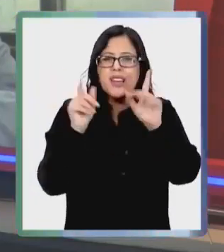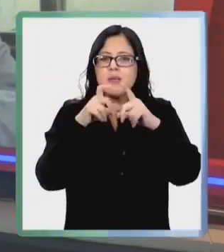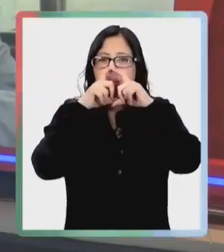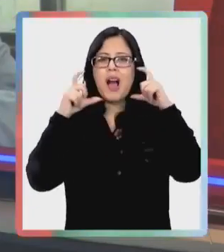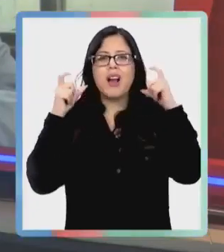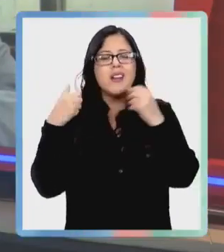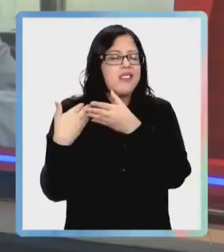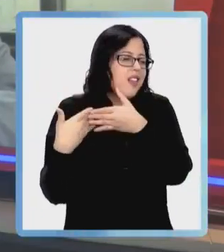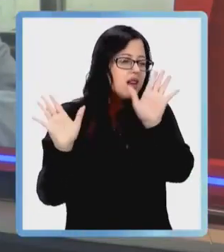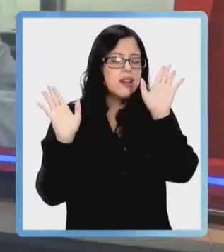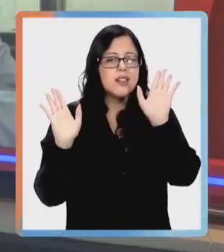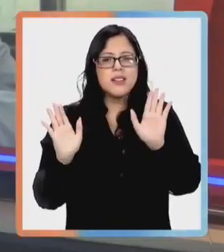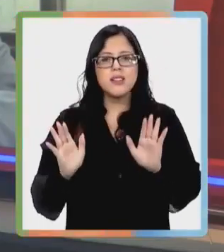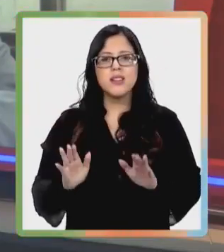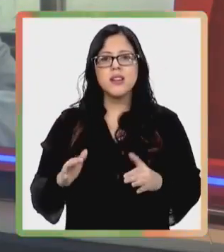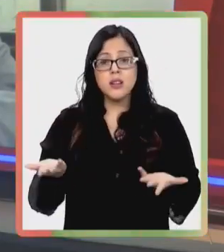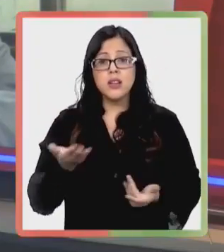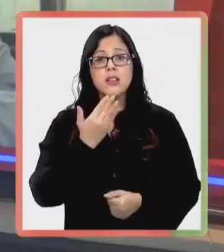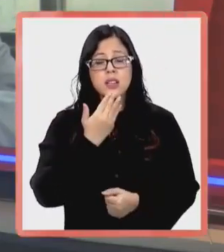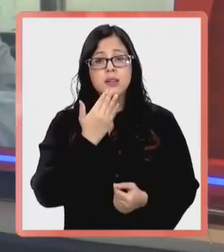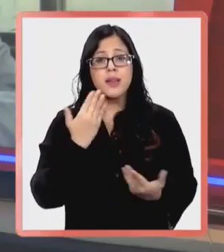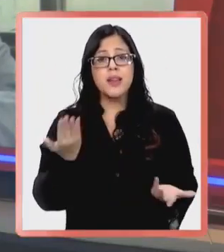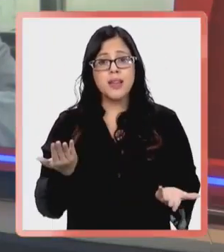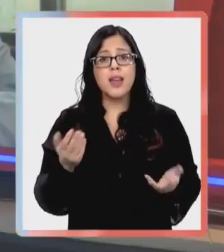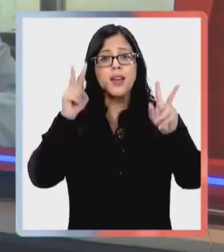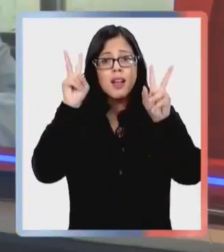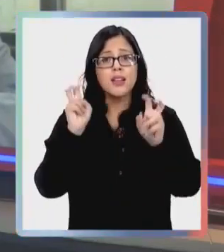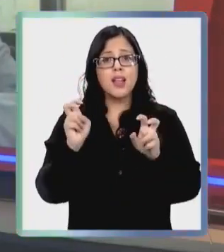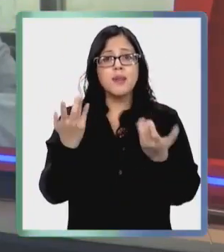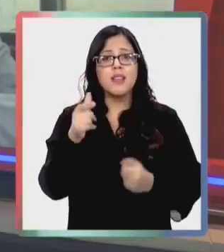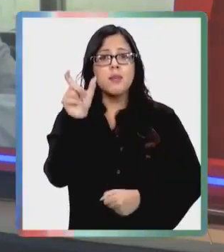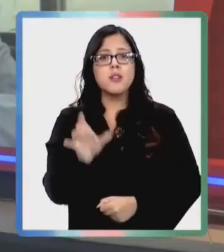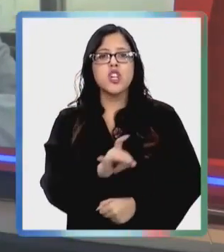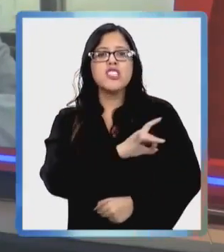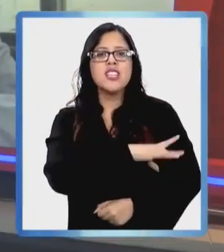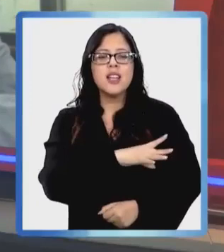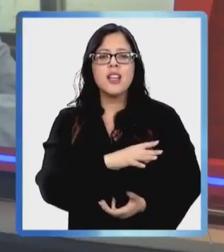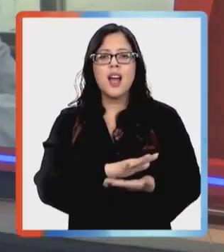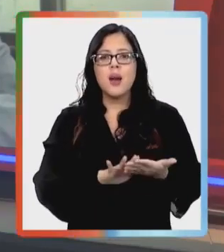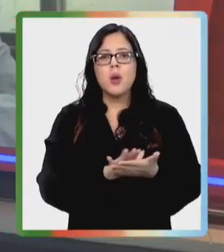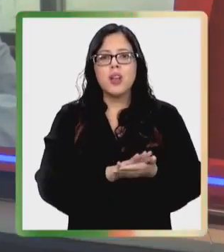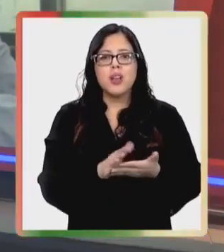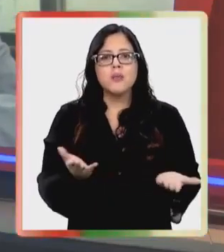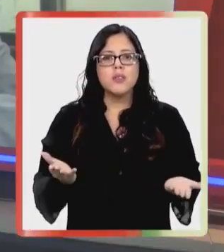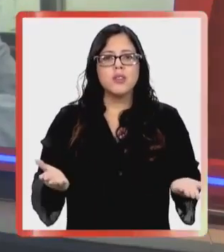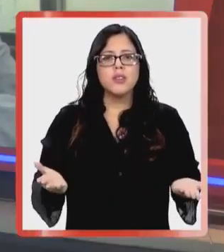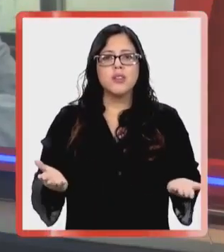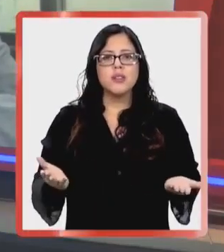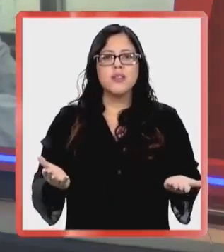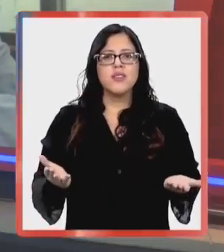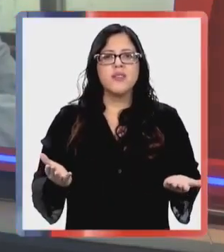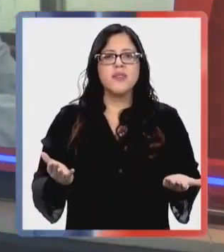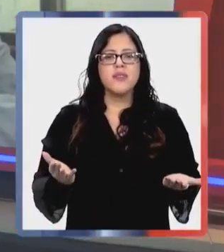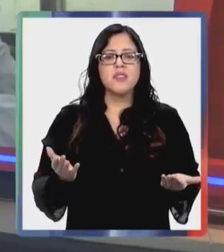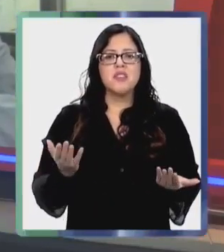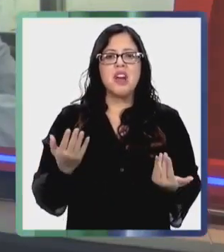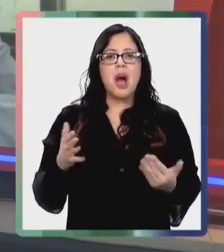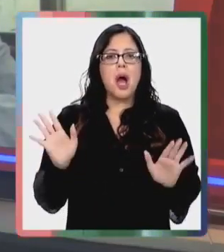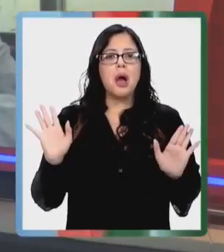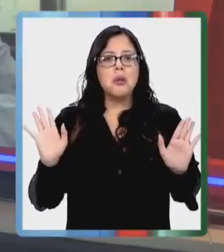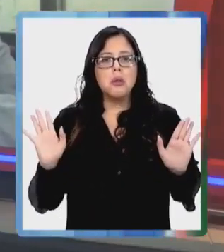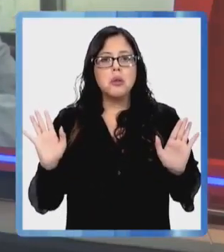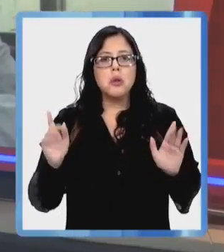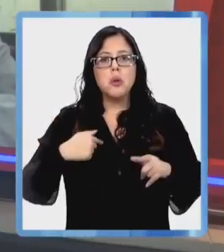y me da lo mismo, no, no uso mascarilla y me da lo mismo. Y también tiene mucho de la idiosincrasia del chileno eso de que no tomé ninguna